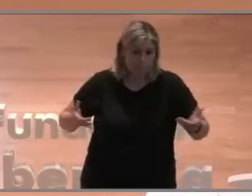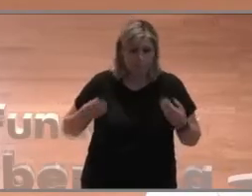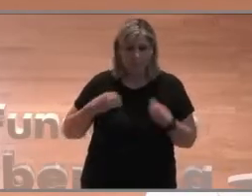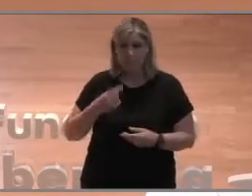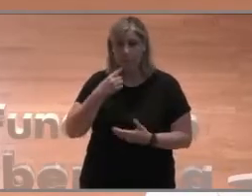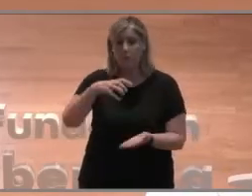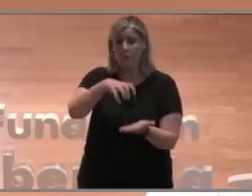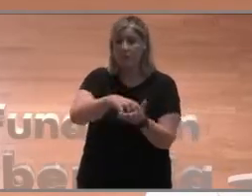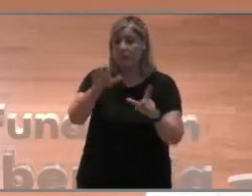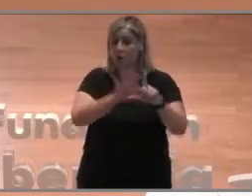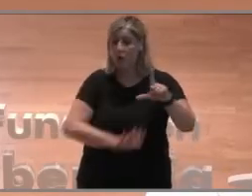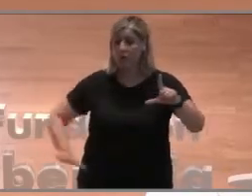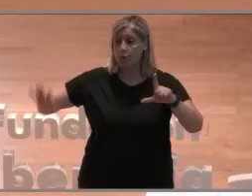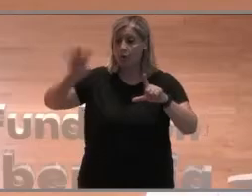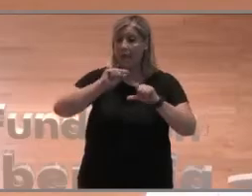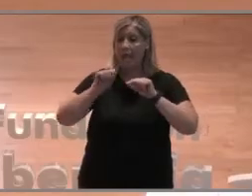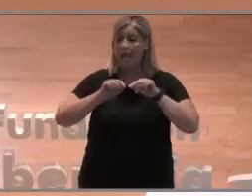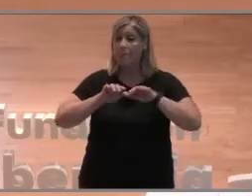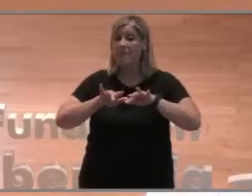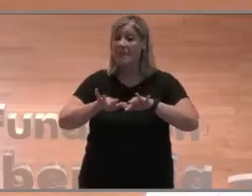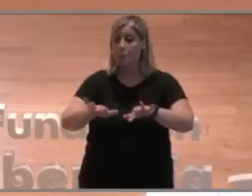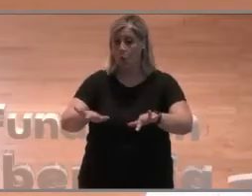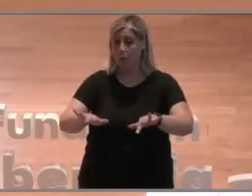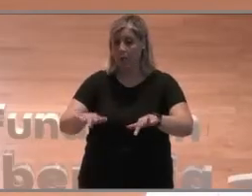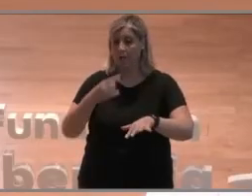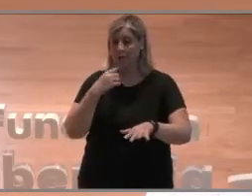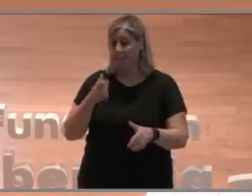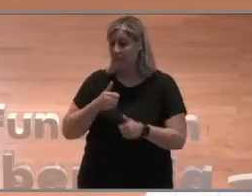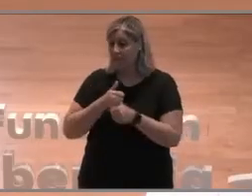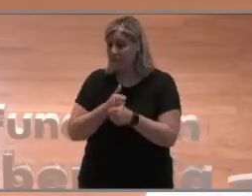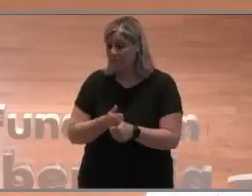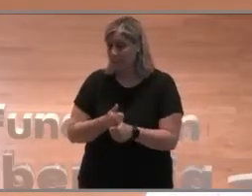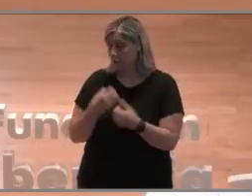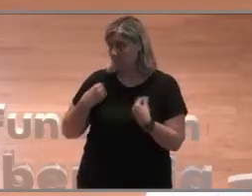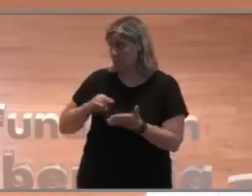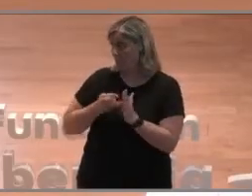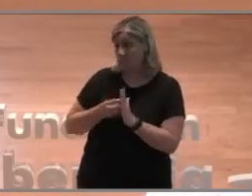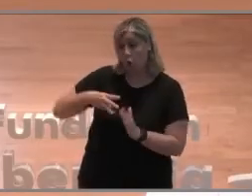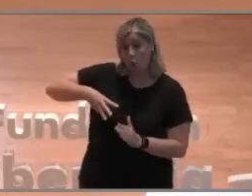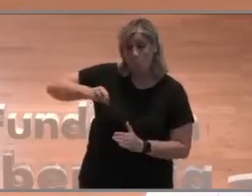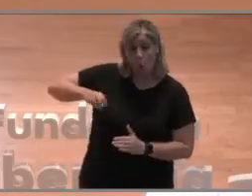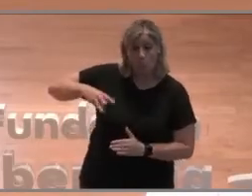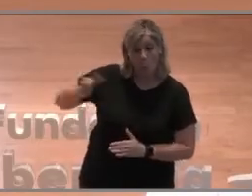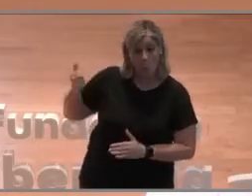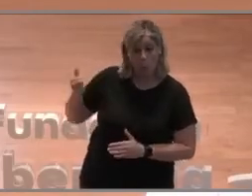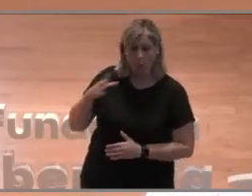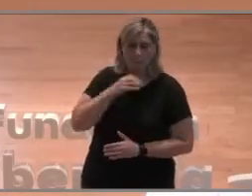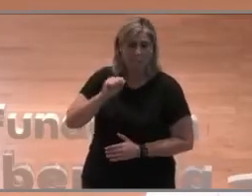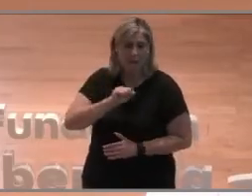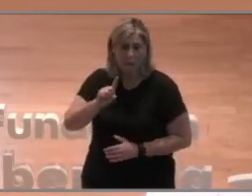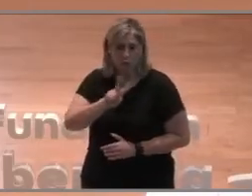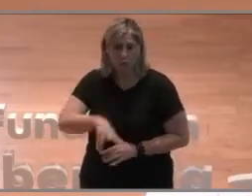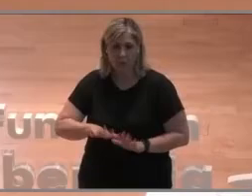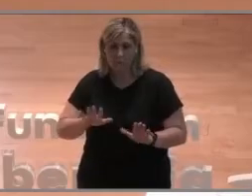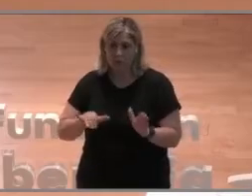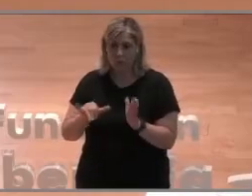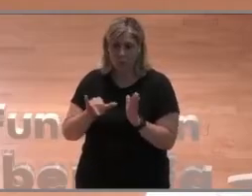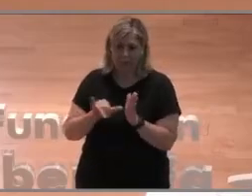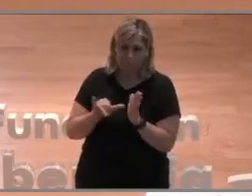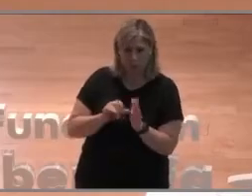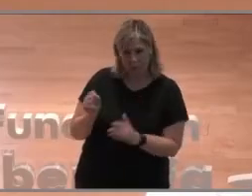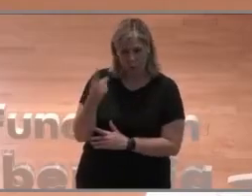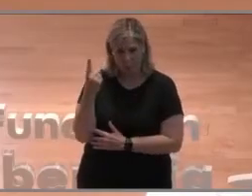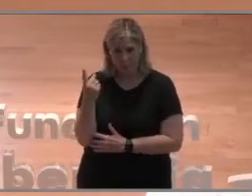el Centro Nacional de Epidemiología, siguiendo la metodología del momo, que no es maravillosa, pero es lo que más se aproxima y además